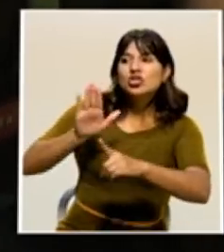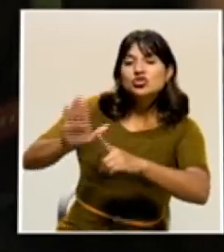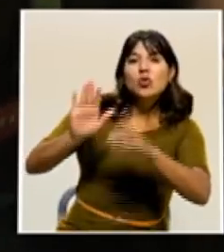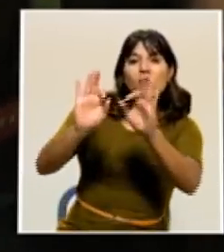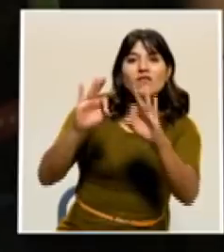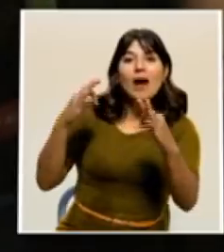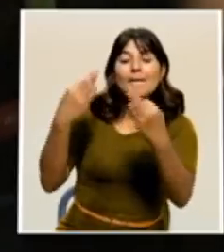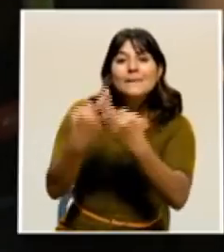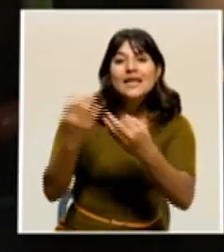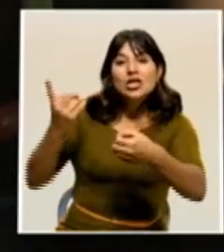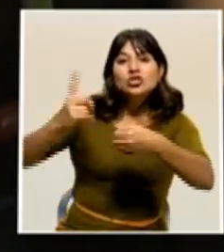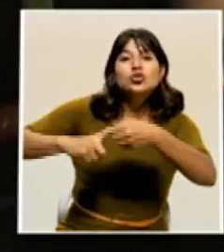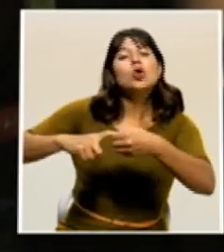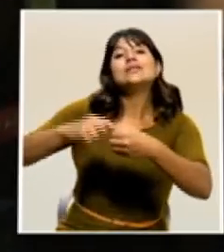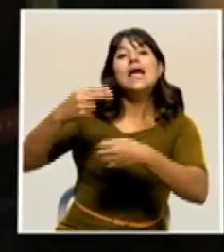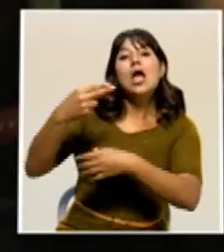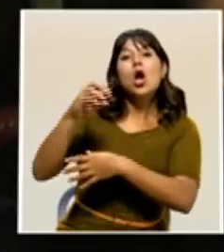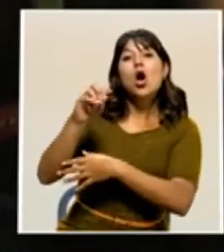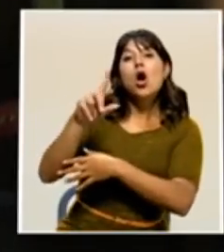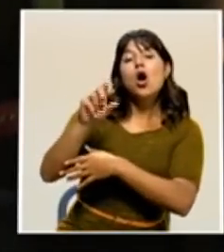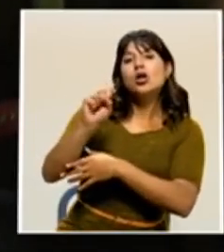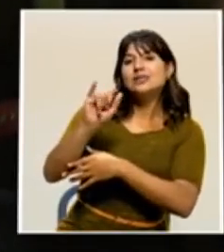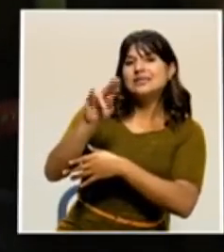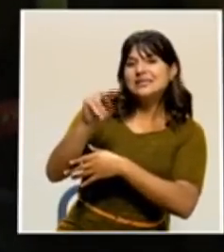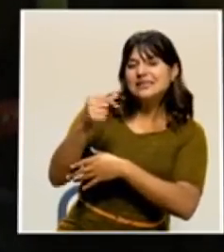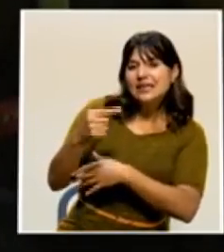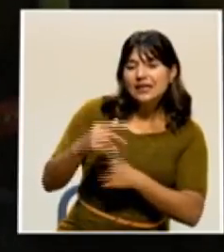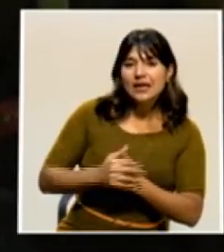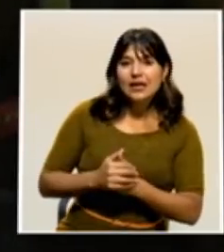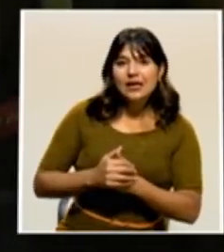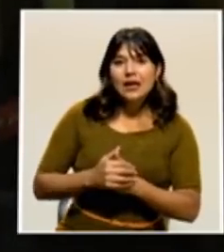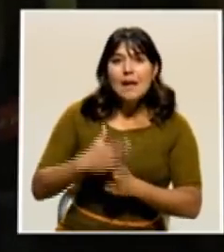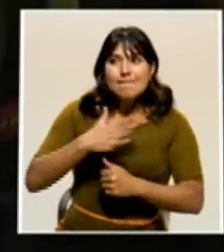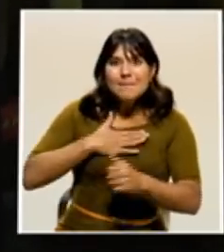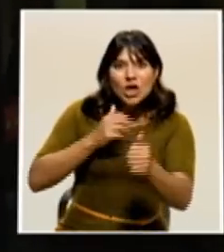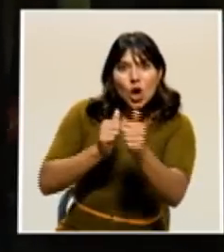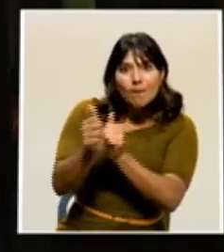familia, socia de Holcim, mi competencia directa.